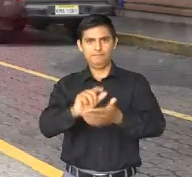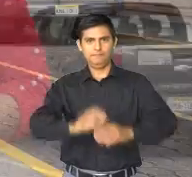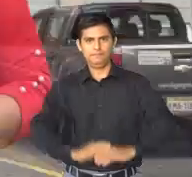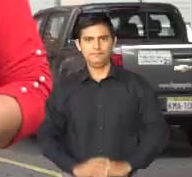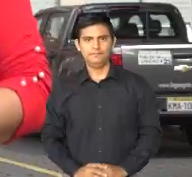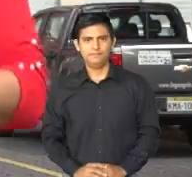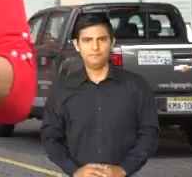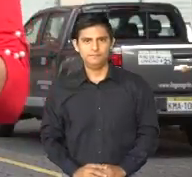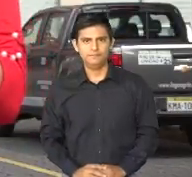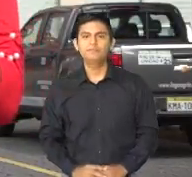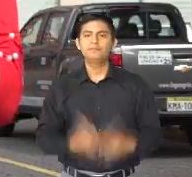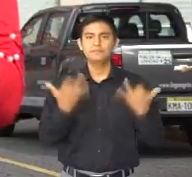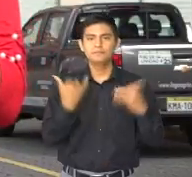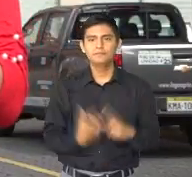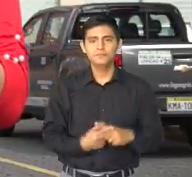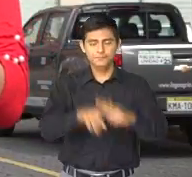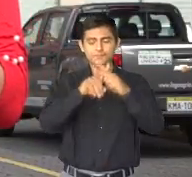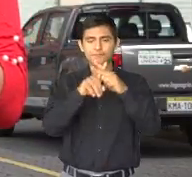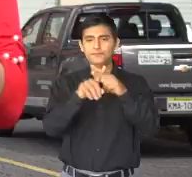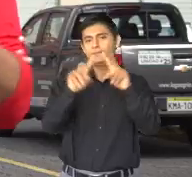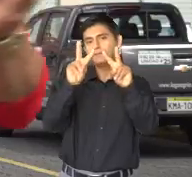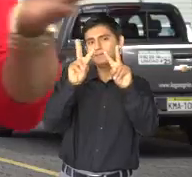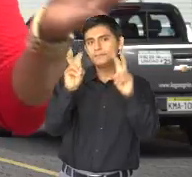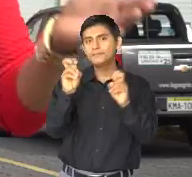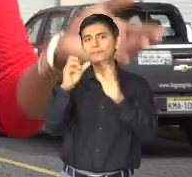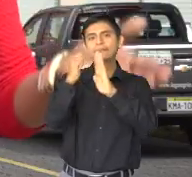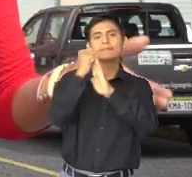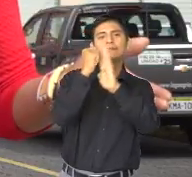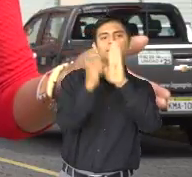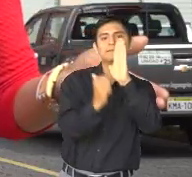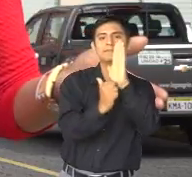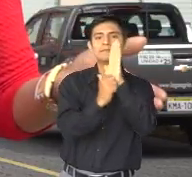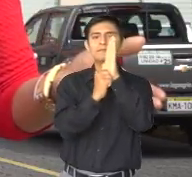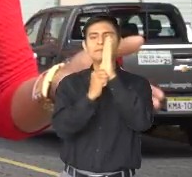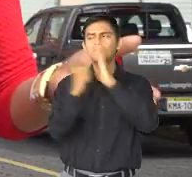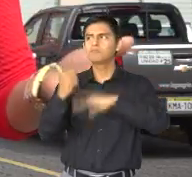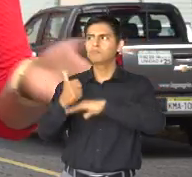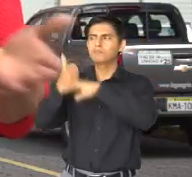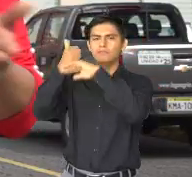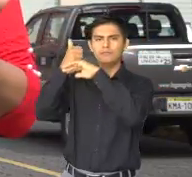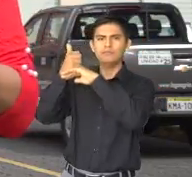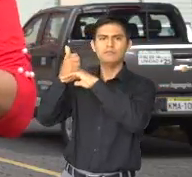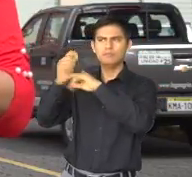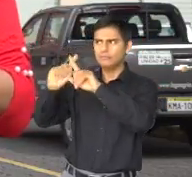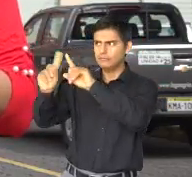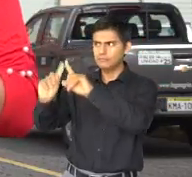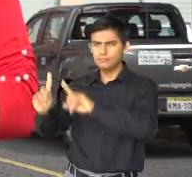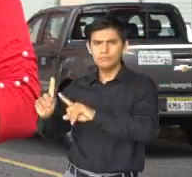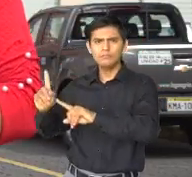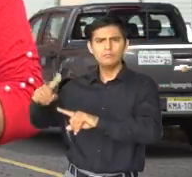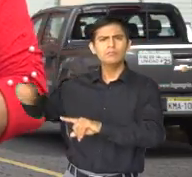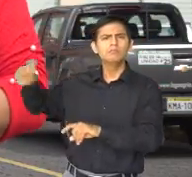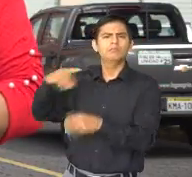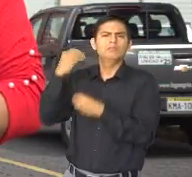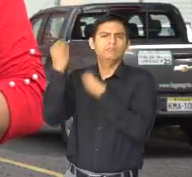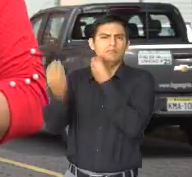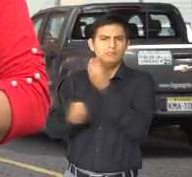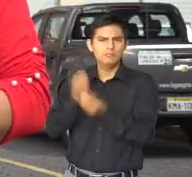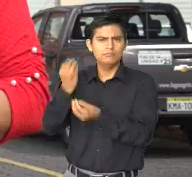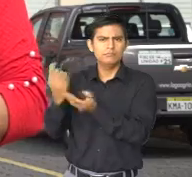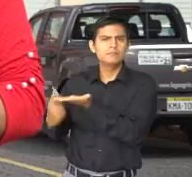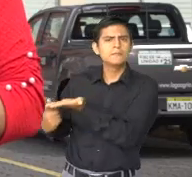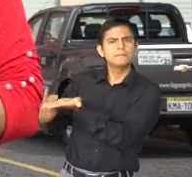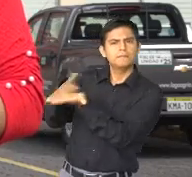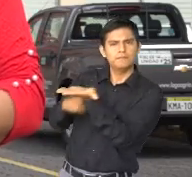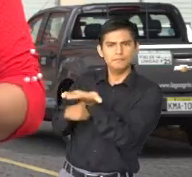Agrio. Iniciamos dándoles a conocer la amplia agenda mantenida por nuestras autoridades municipales durante